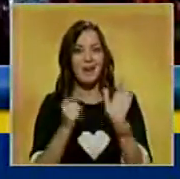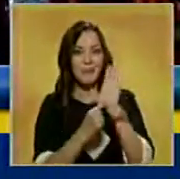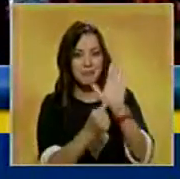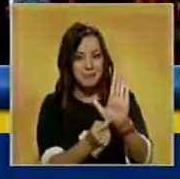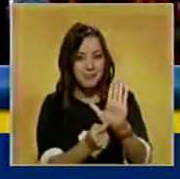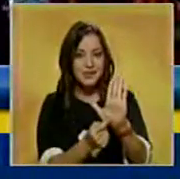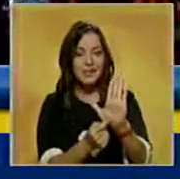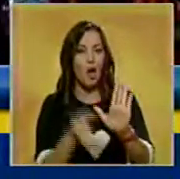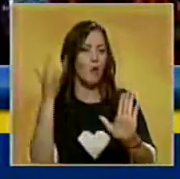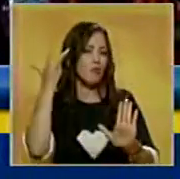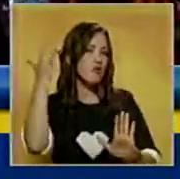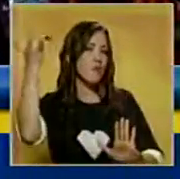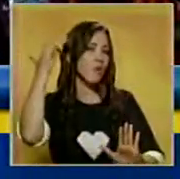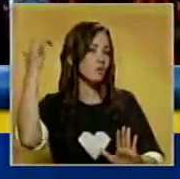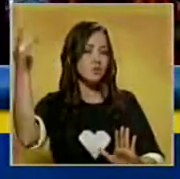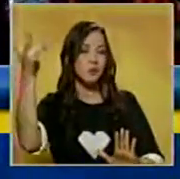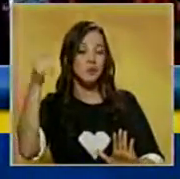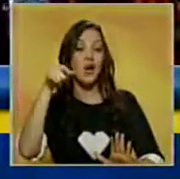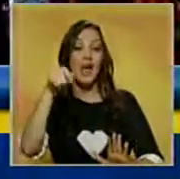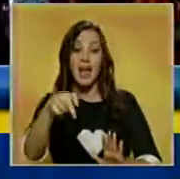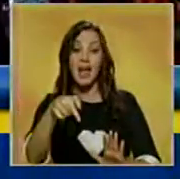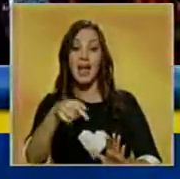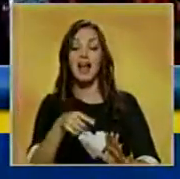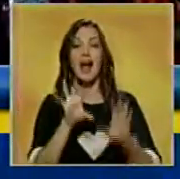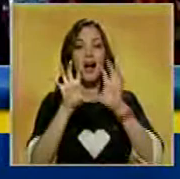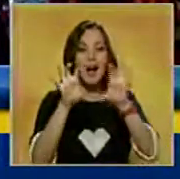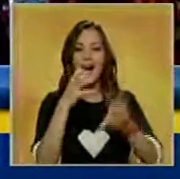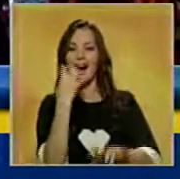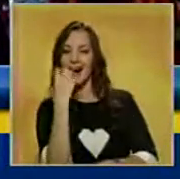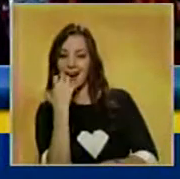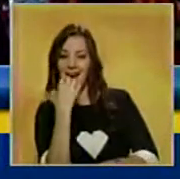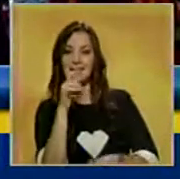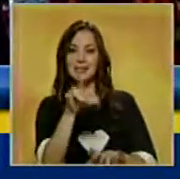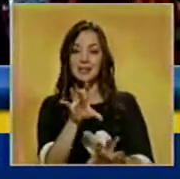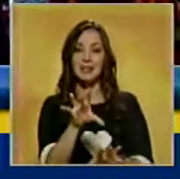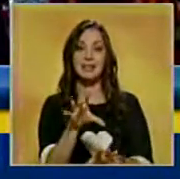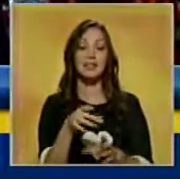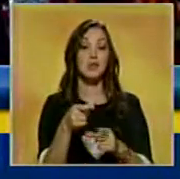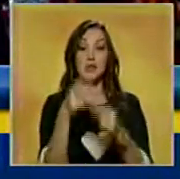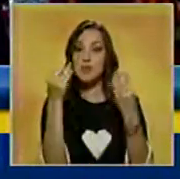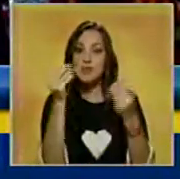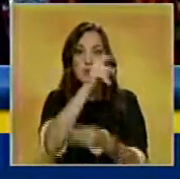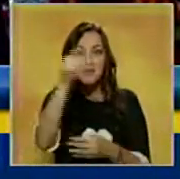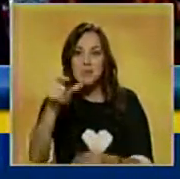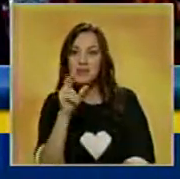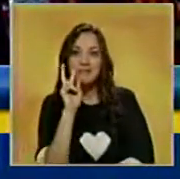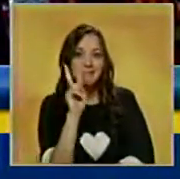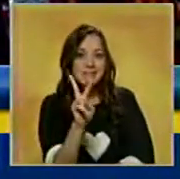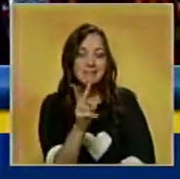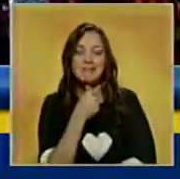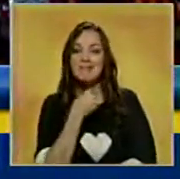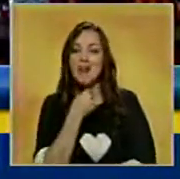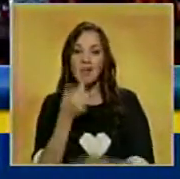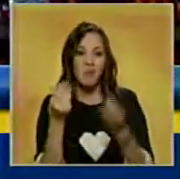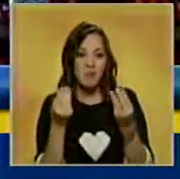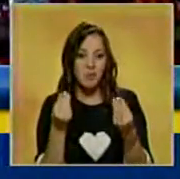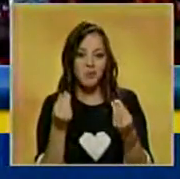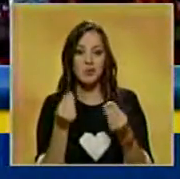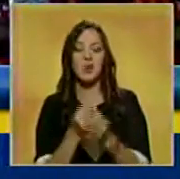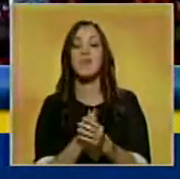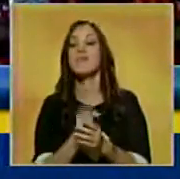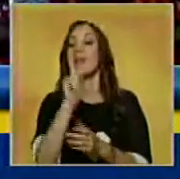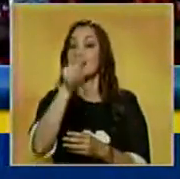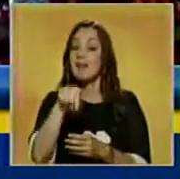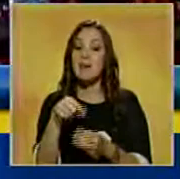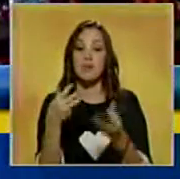cima de la popularidad, convirtió su humor irónico en un elemento clave de la comedia televisiva e influyó a toda